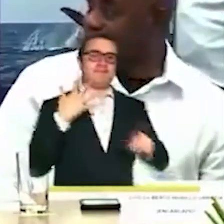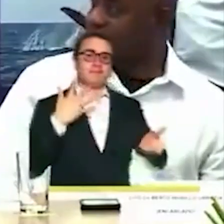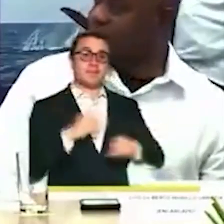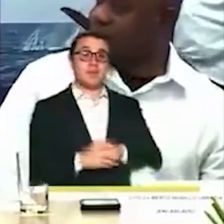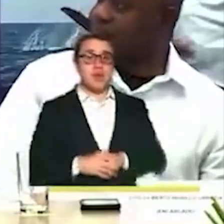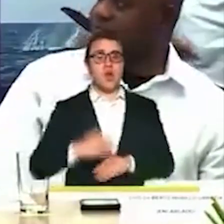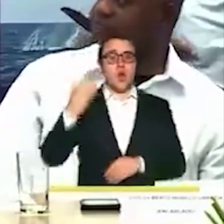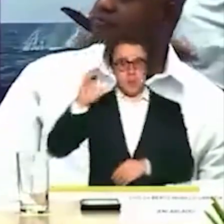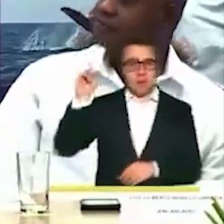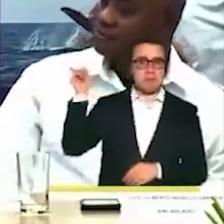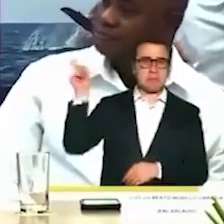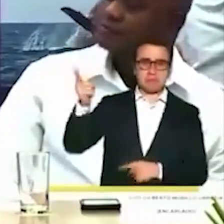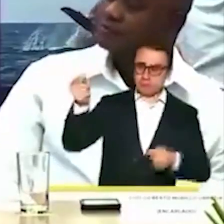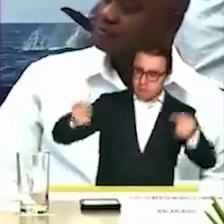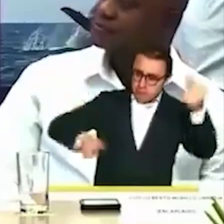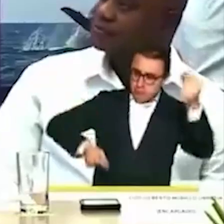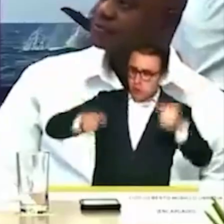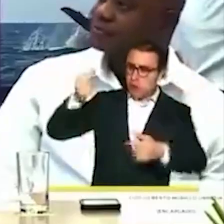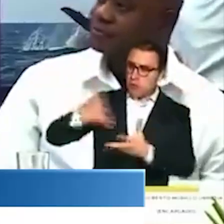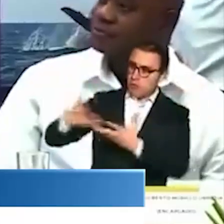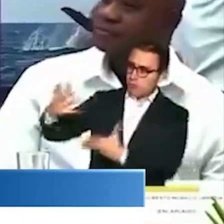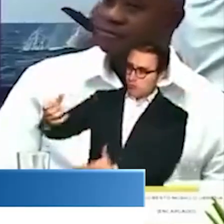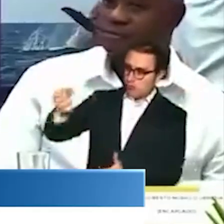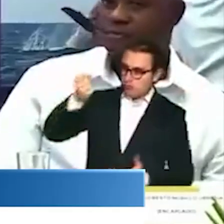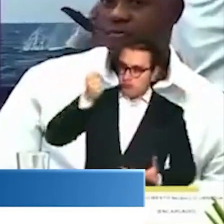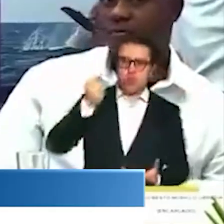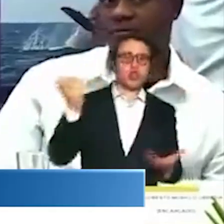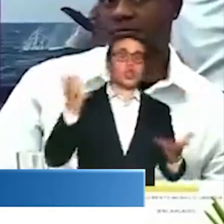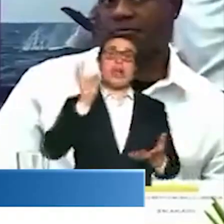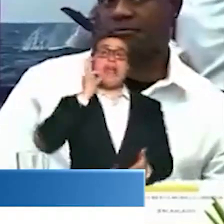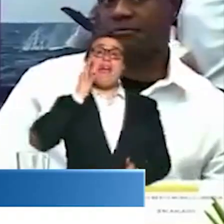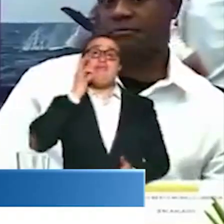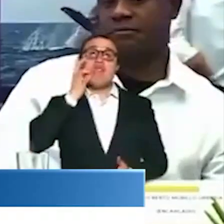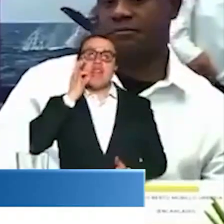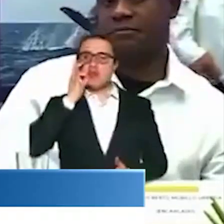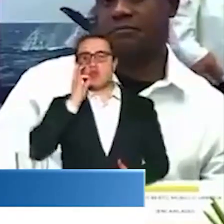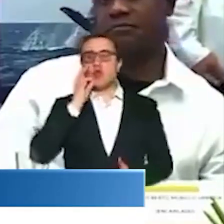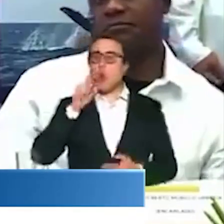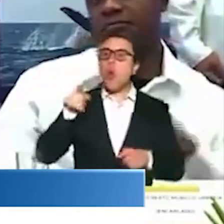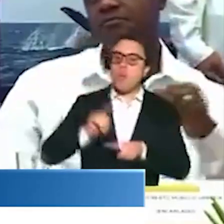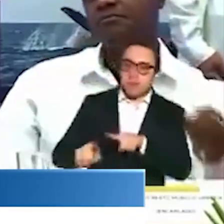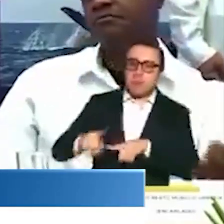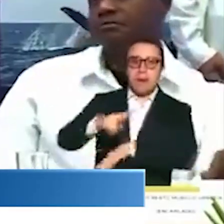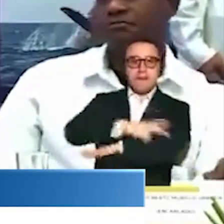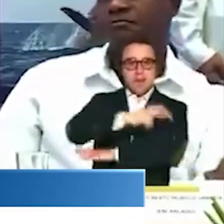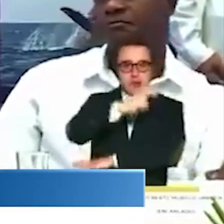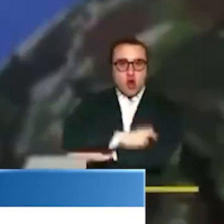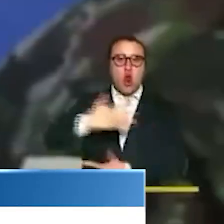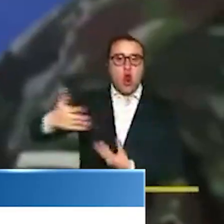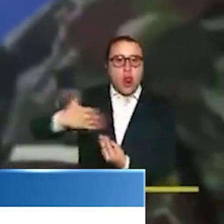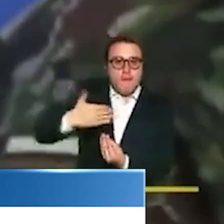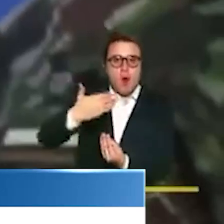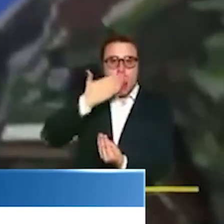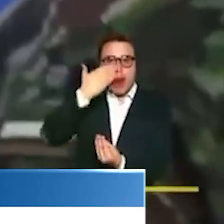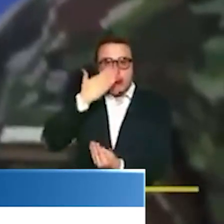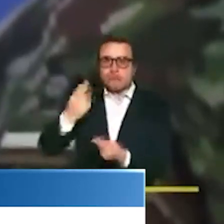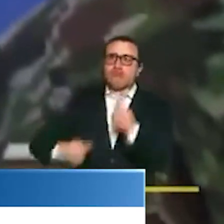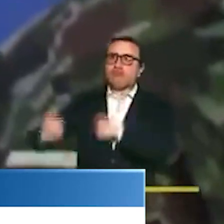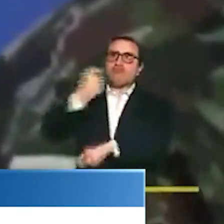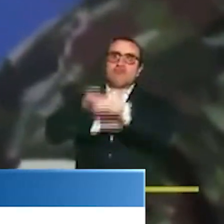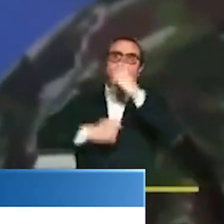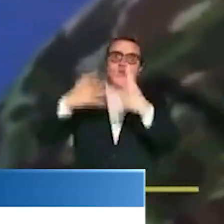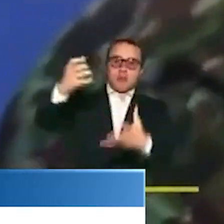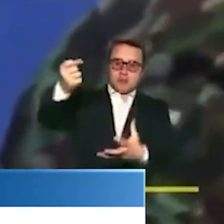últimos 40 años, ya no en el café, sino en este tipo de productos. No tenemos un estudio del